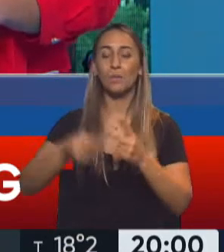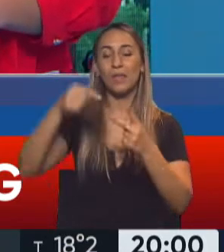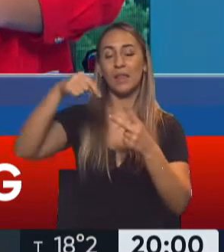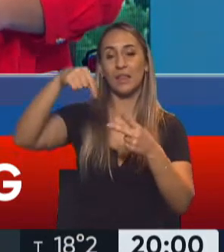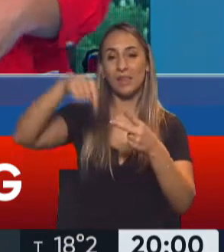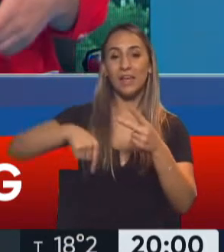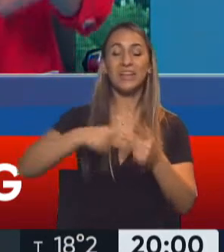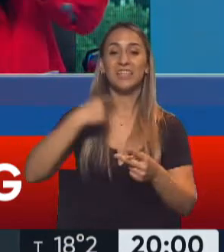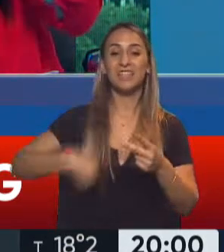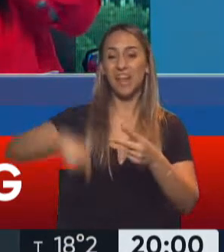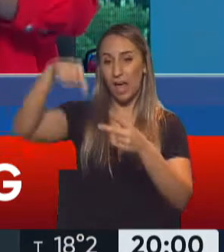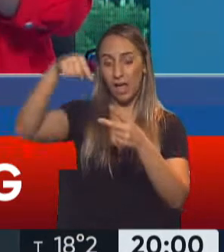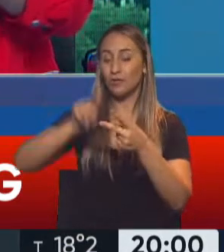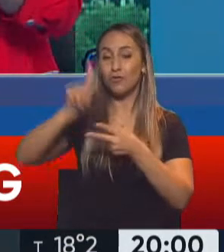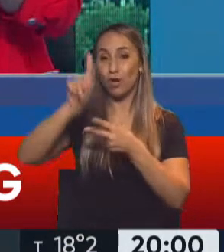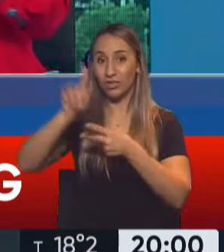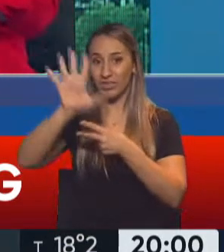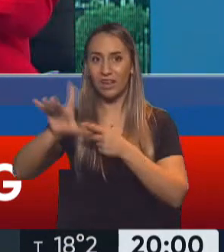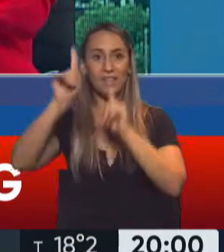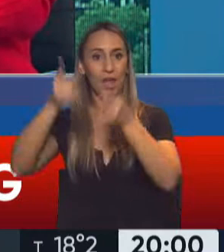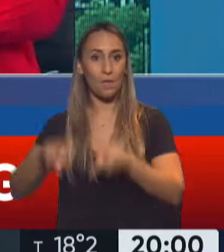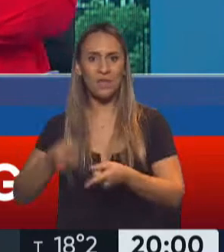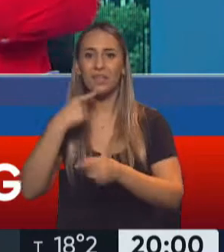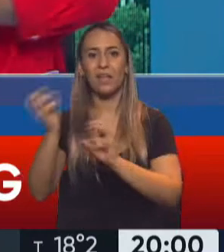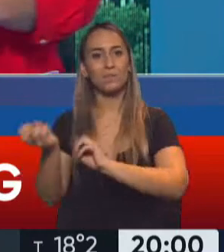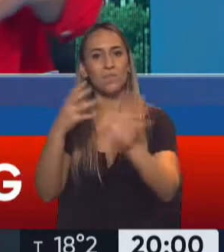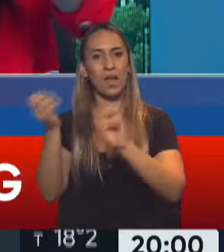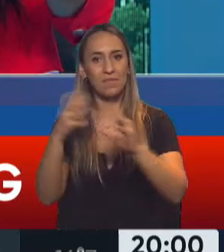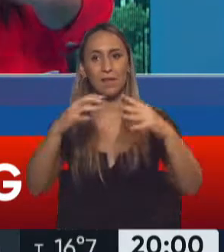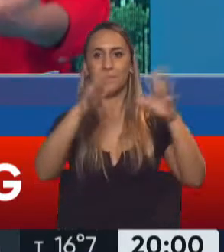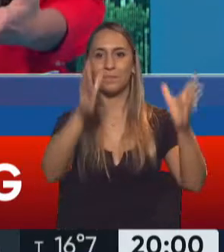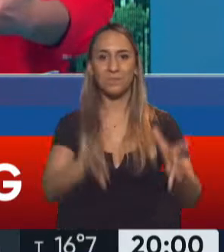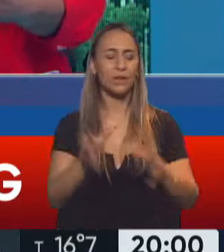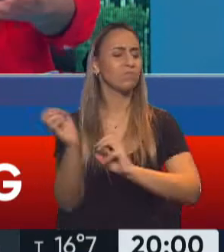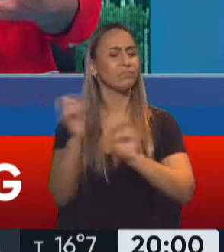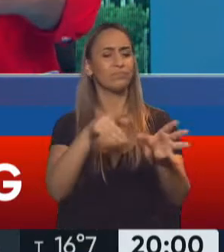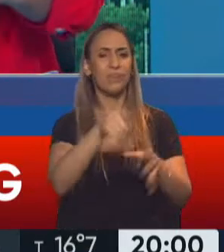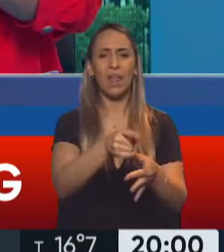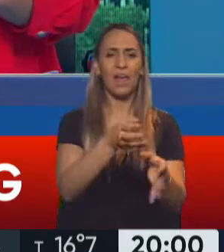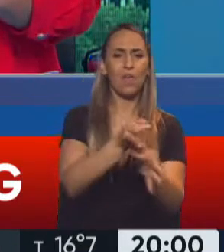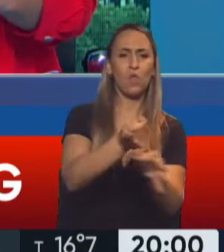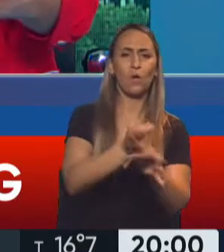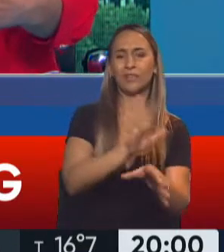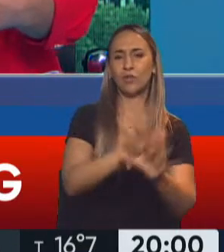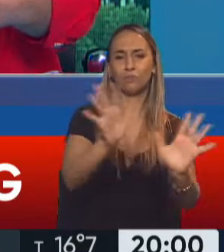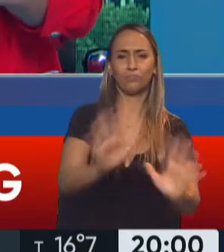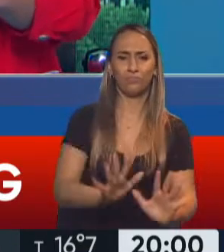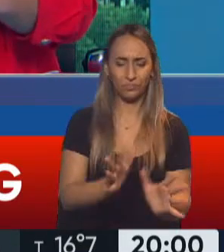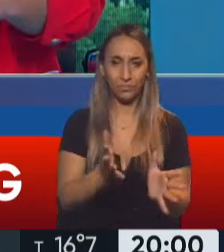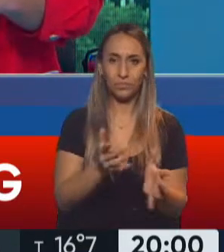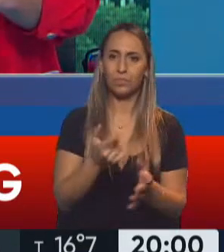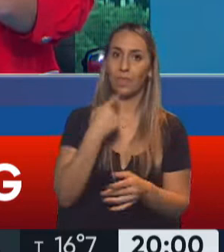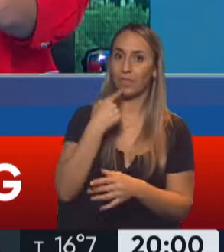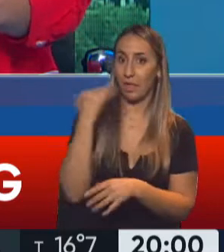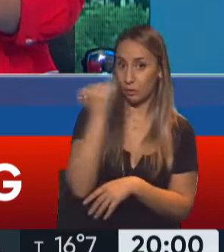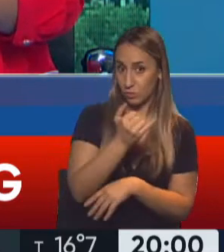de China, que los envían, según denuncian, a centros de reeducación. Entonces denuncian maltratos,